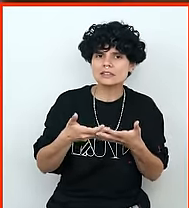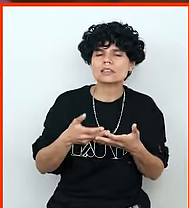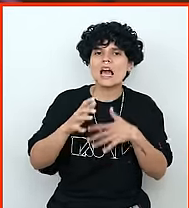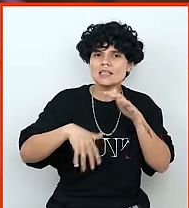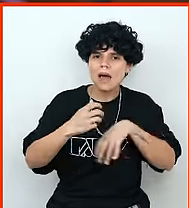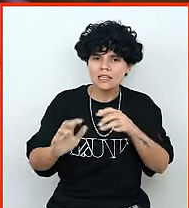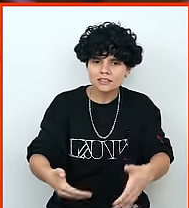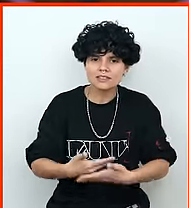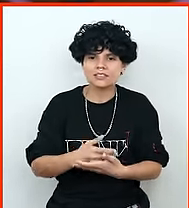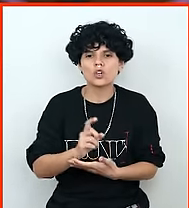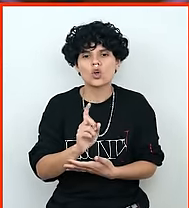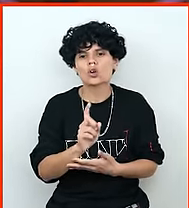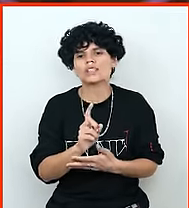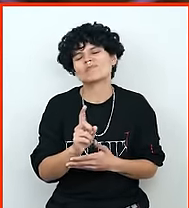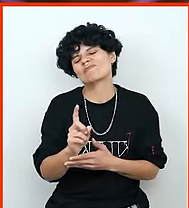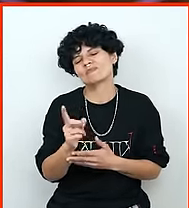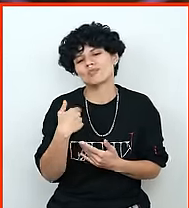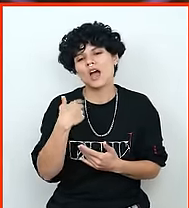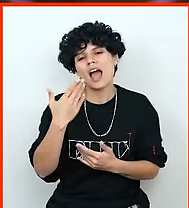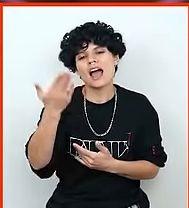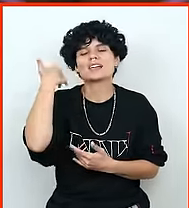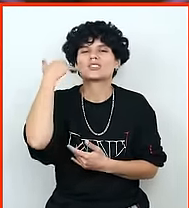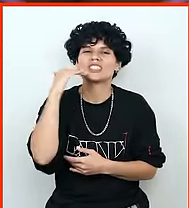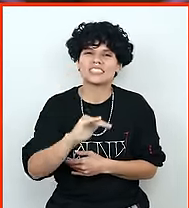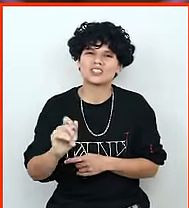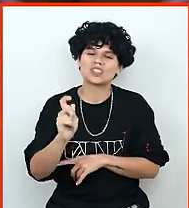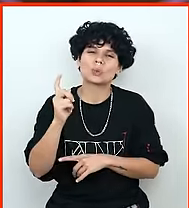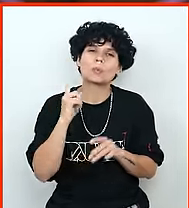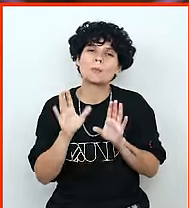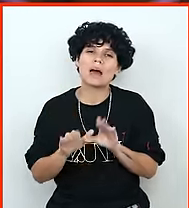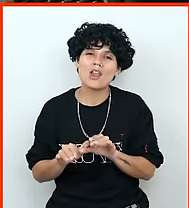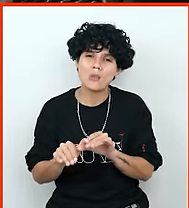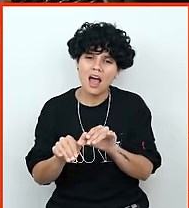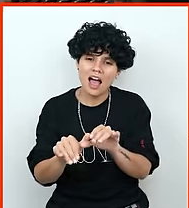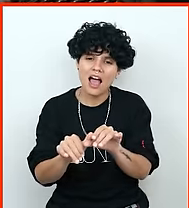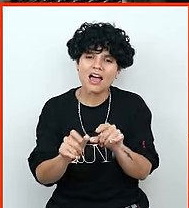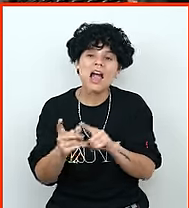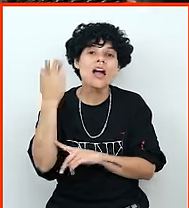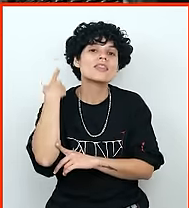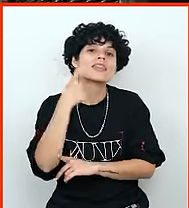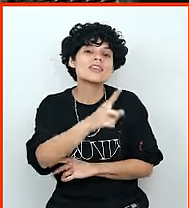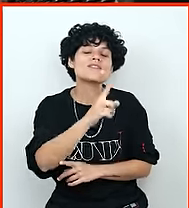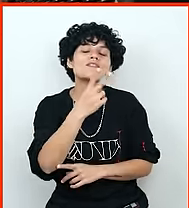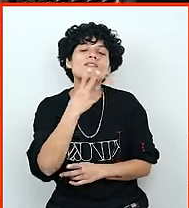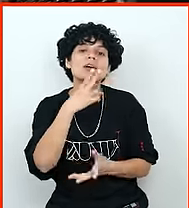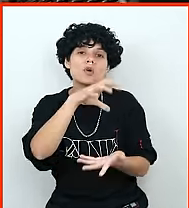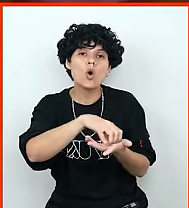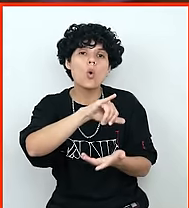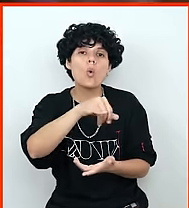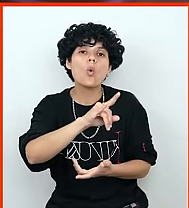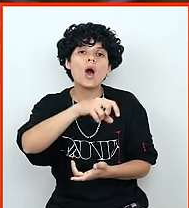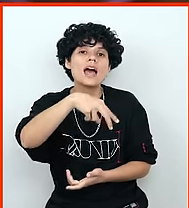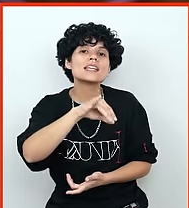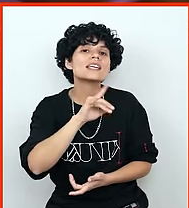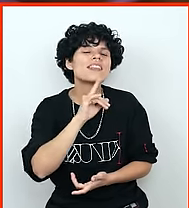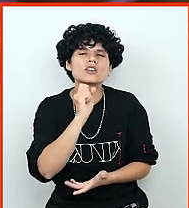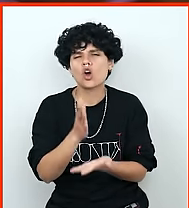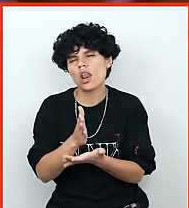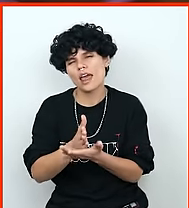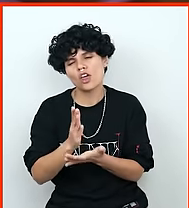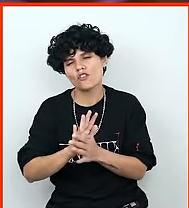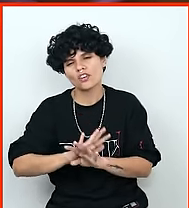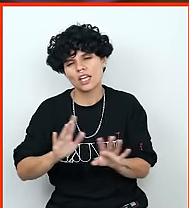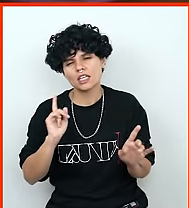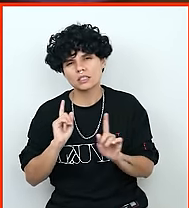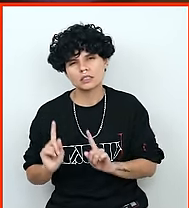sea, no así como es. Una vez me pegué una cagada cuando chico, que era con las palomas, pues, ¿cachai? Que yo venía llegando, vivíamos en La Juanita todavía. Yo venía llegando al colegio